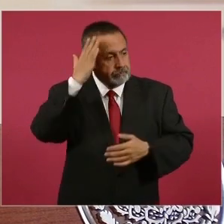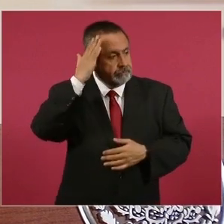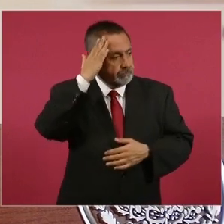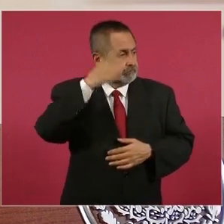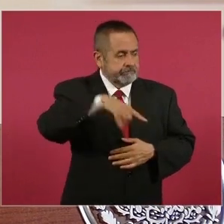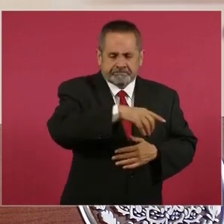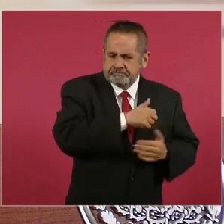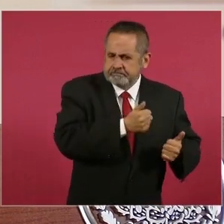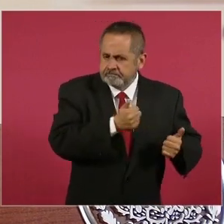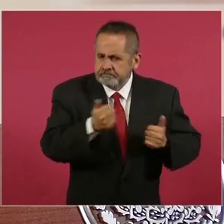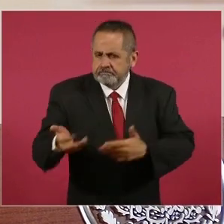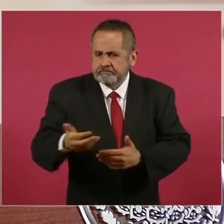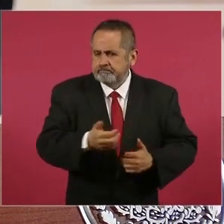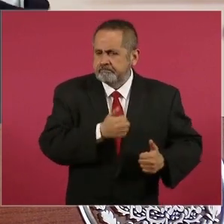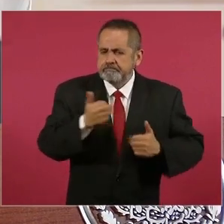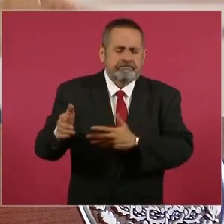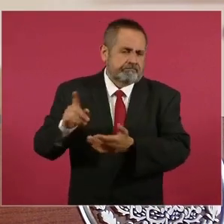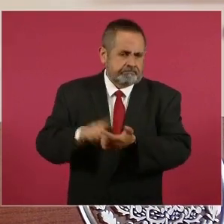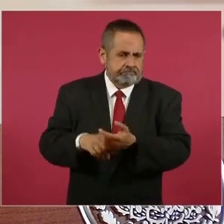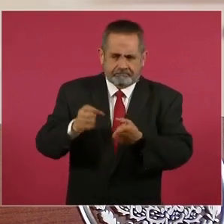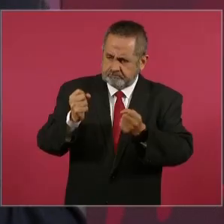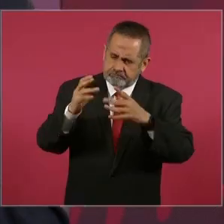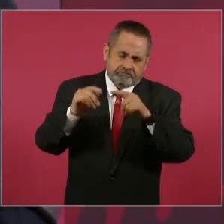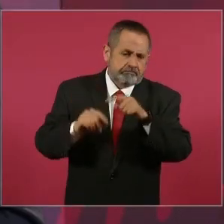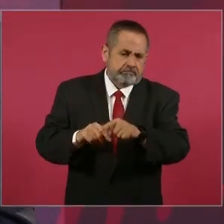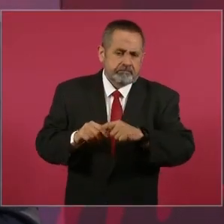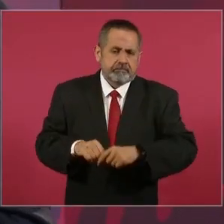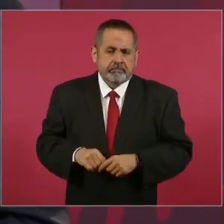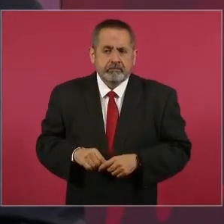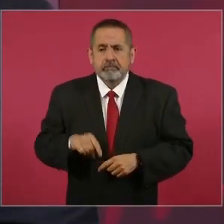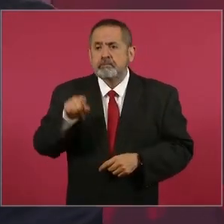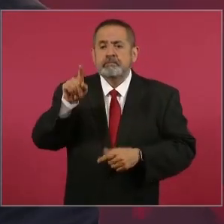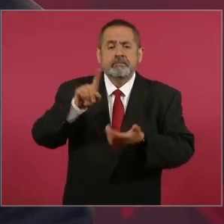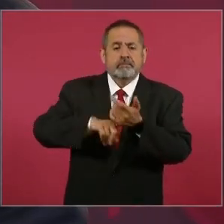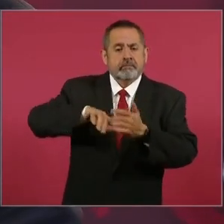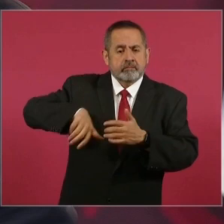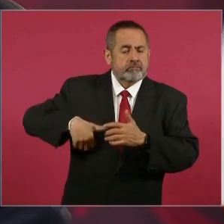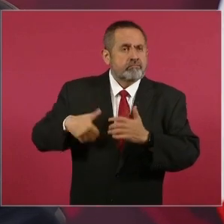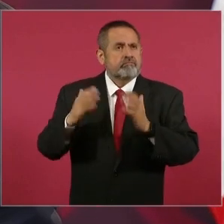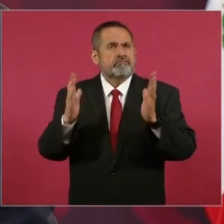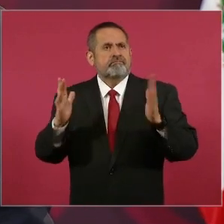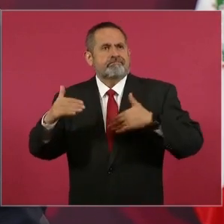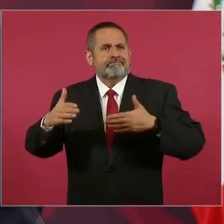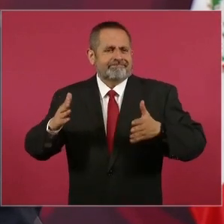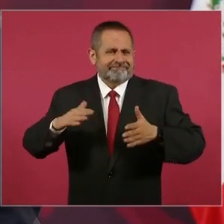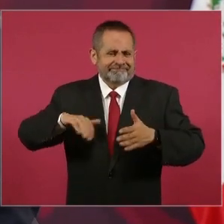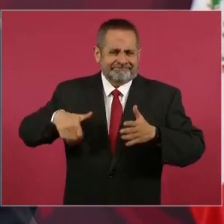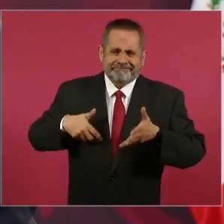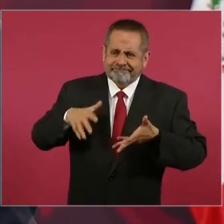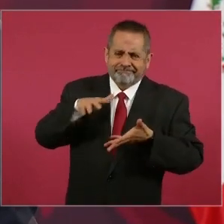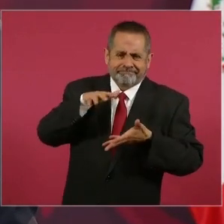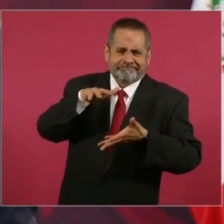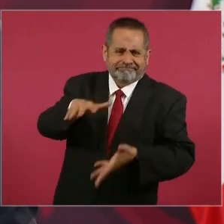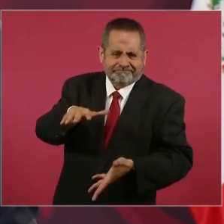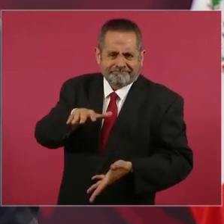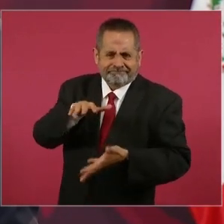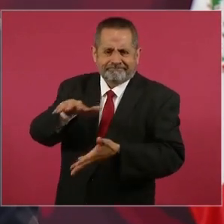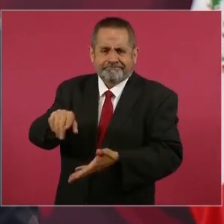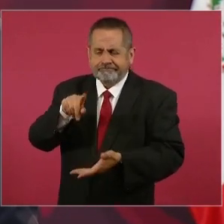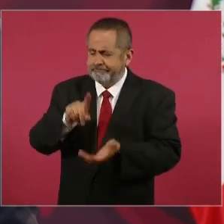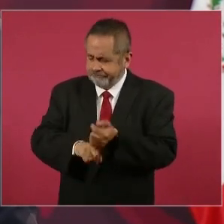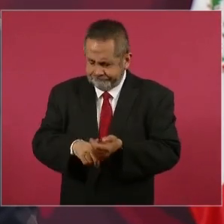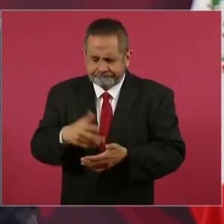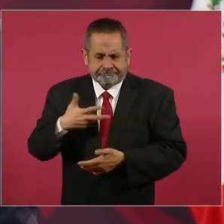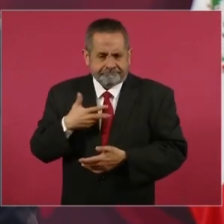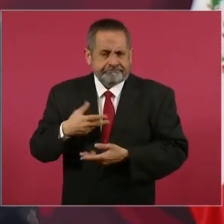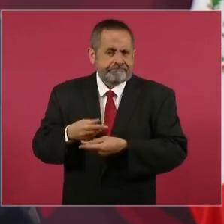empresariales porque ya hay este bodegas ya hay centros de